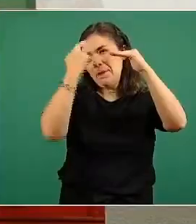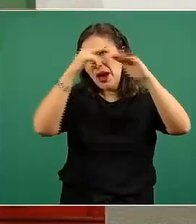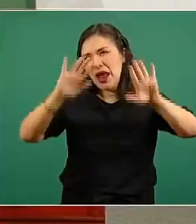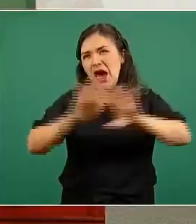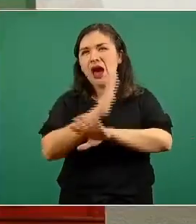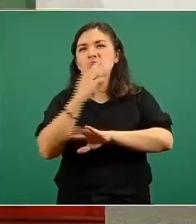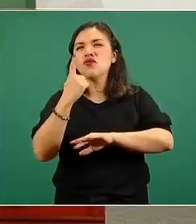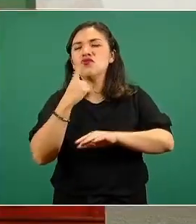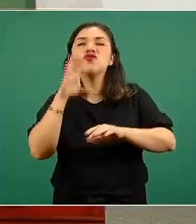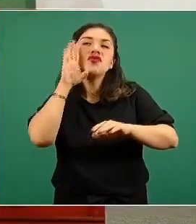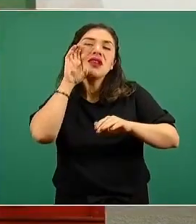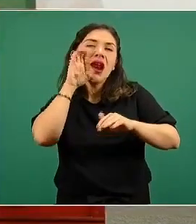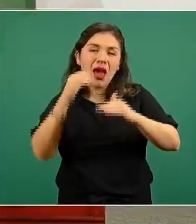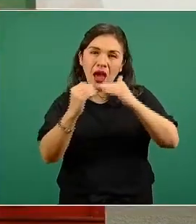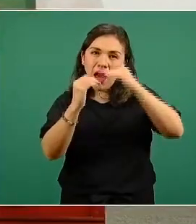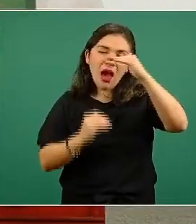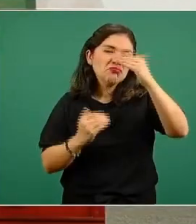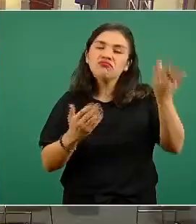estar en naranja.